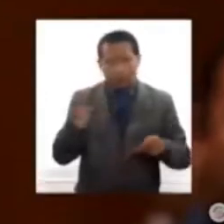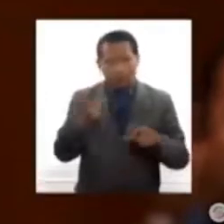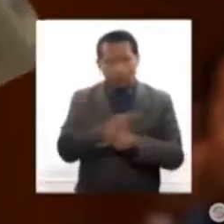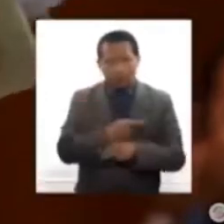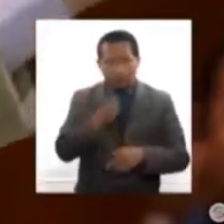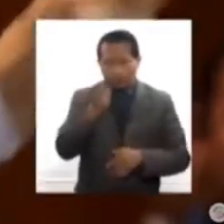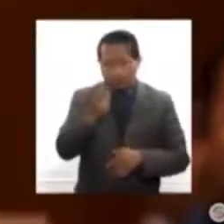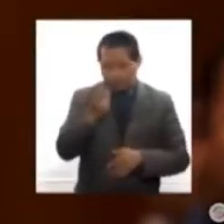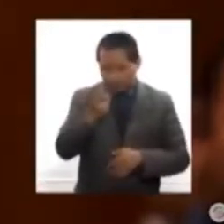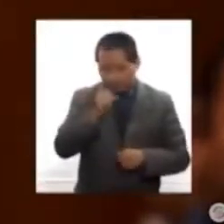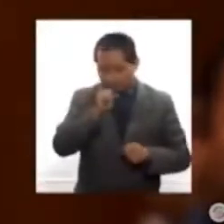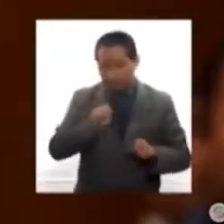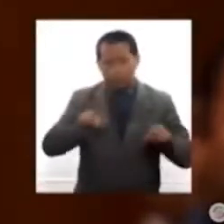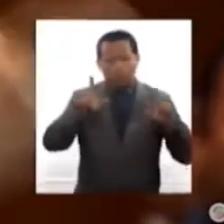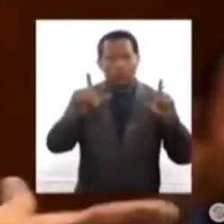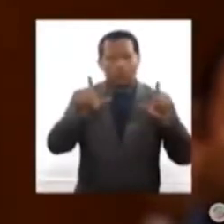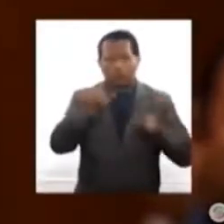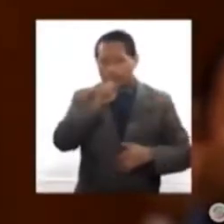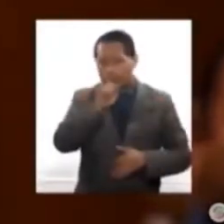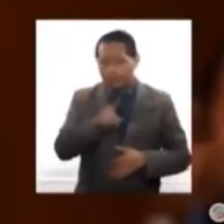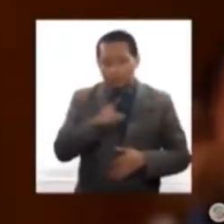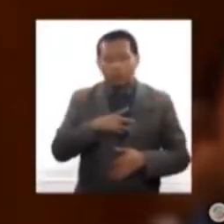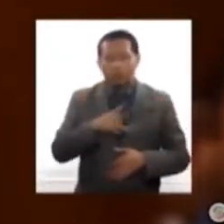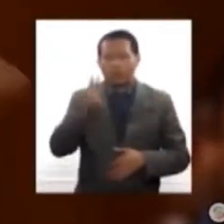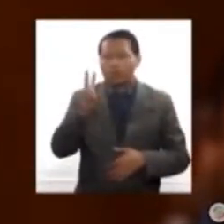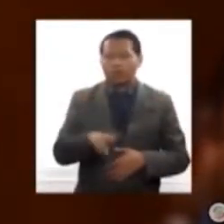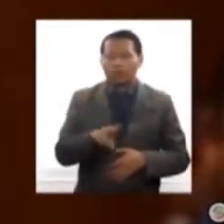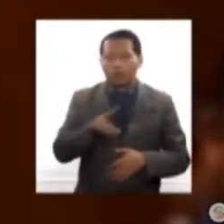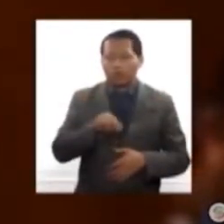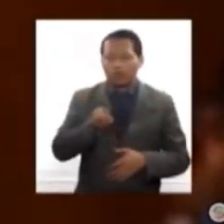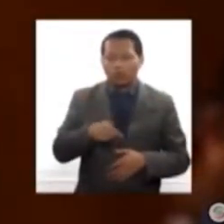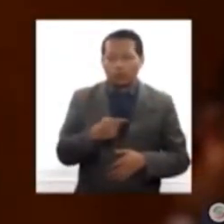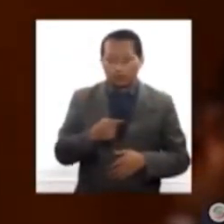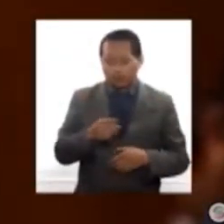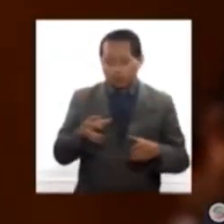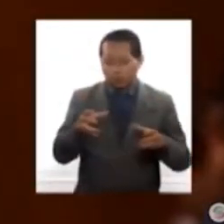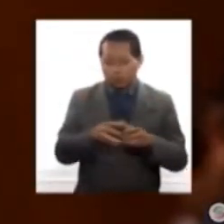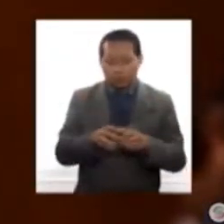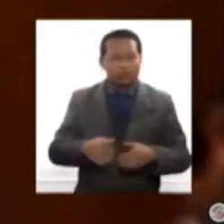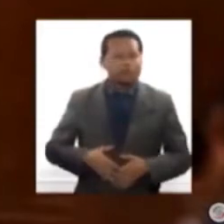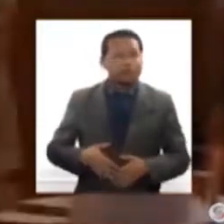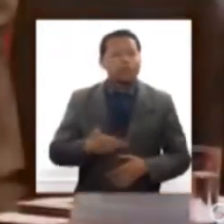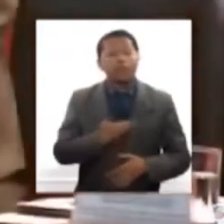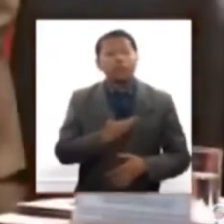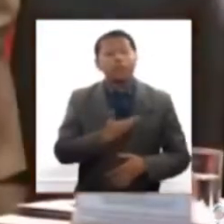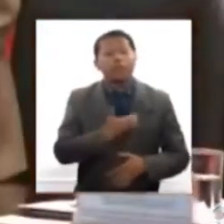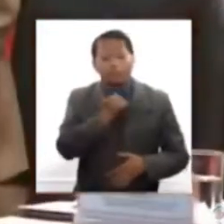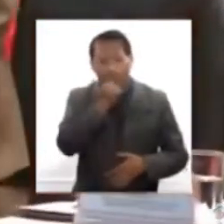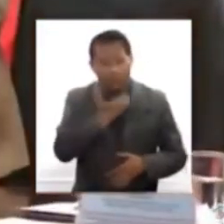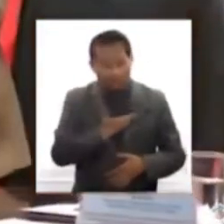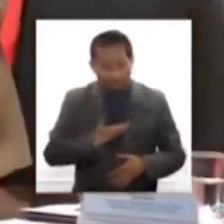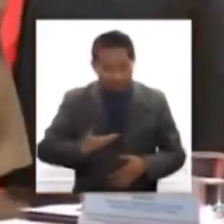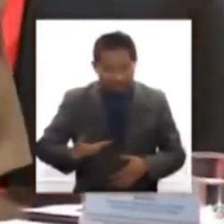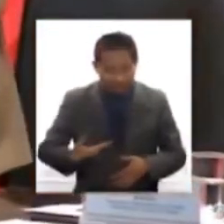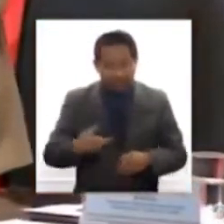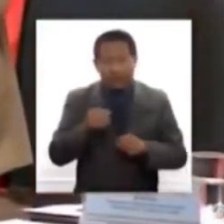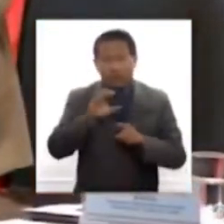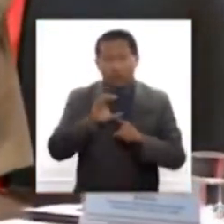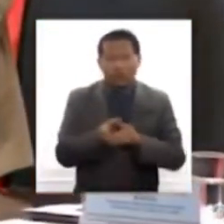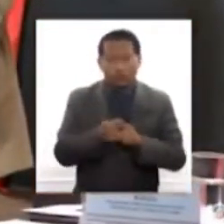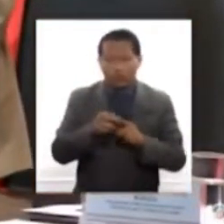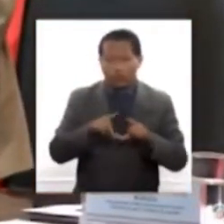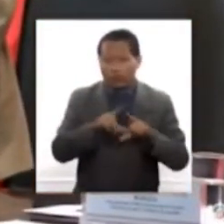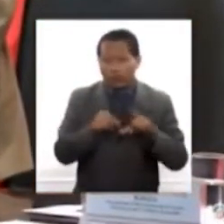mencionó que quería hablar antes, que se adelantara esto, pero era el momento del informe de la